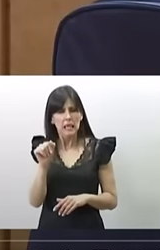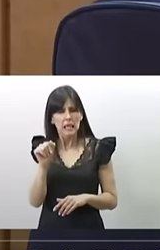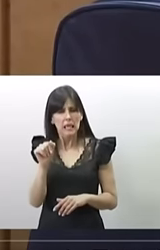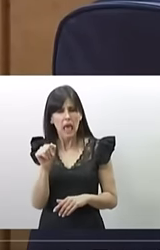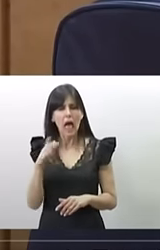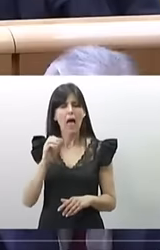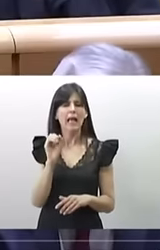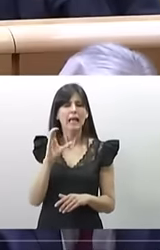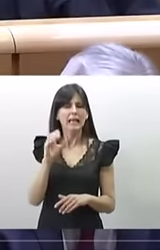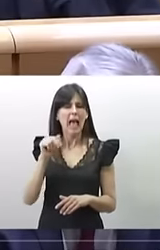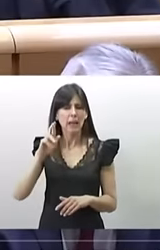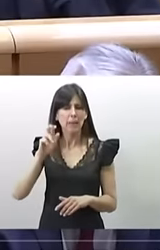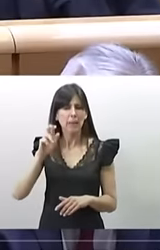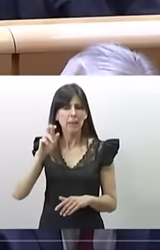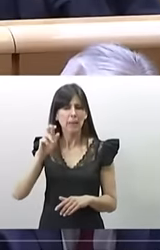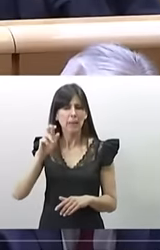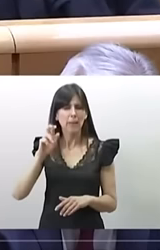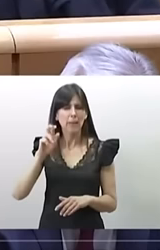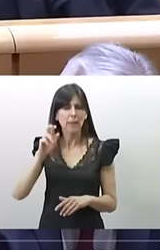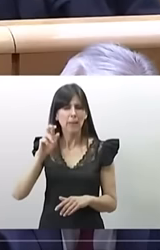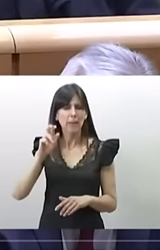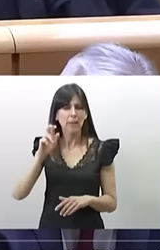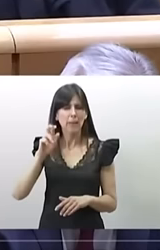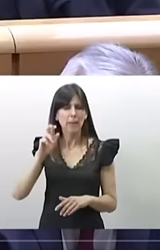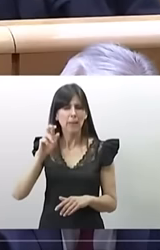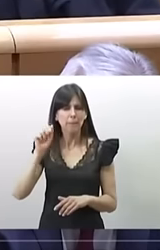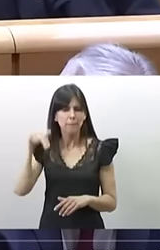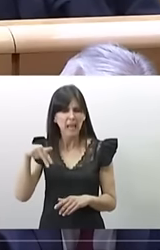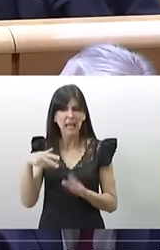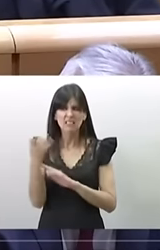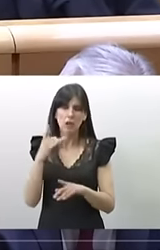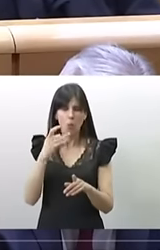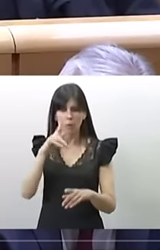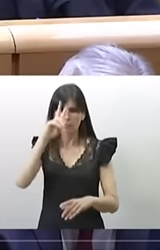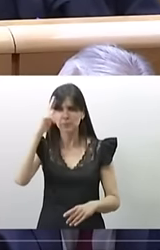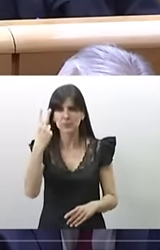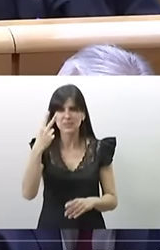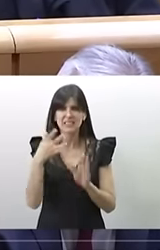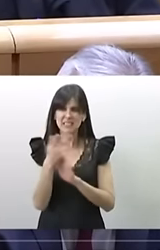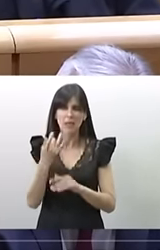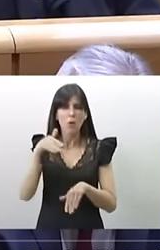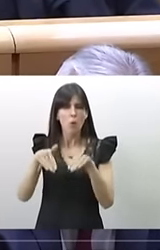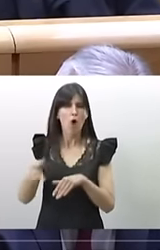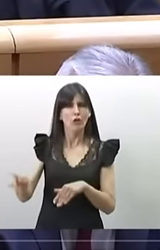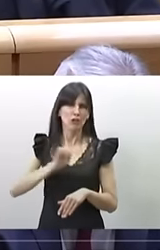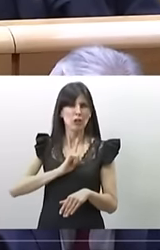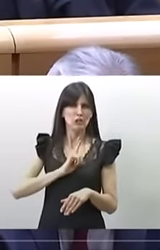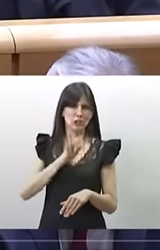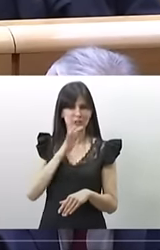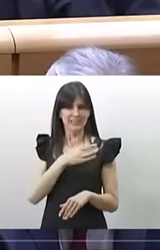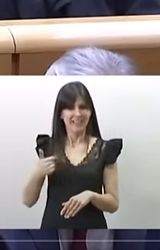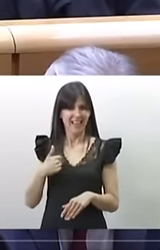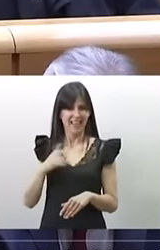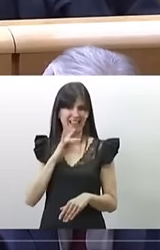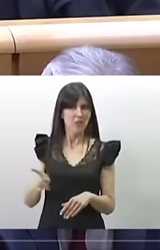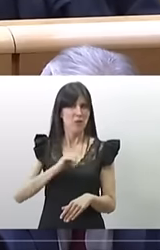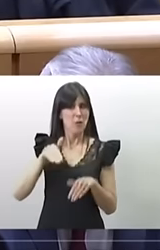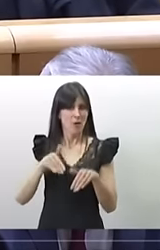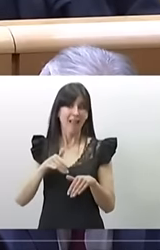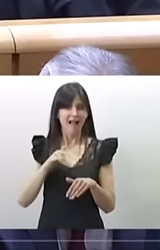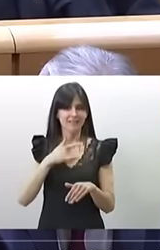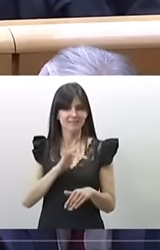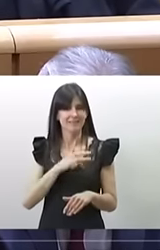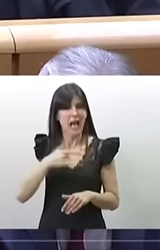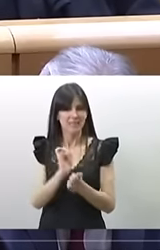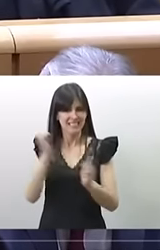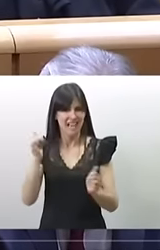está mirando. Para venderse a cambio de... Estamos al principio. Estamos a principio de la tarde. Siete votos de amnistía por sillón. Luego quisieron tramitarla aquí en